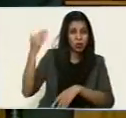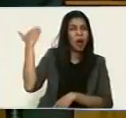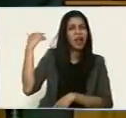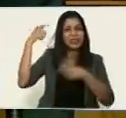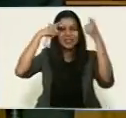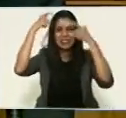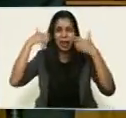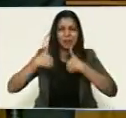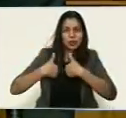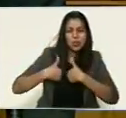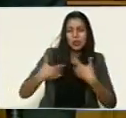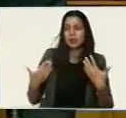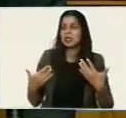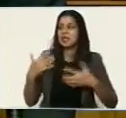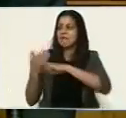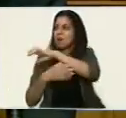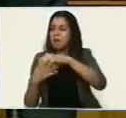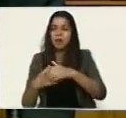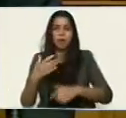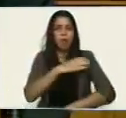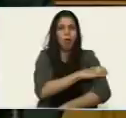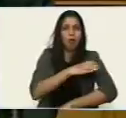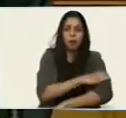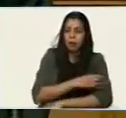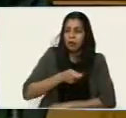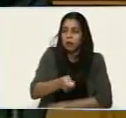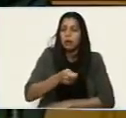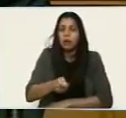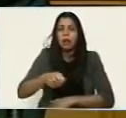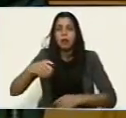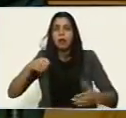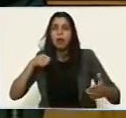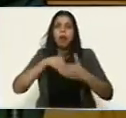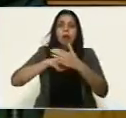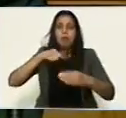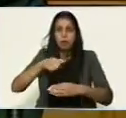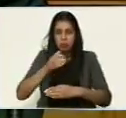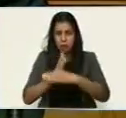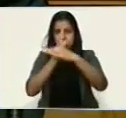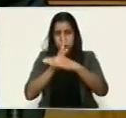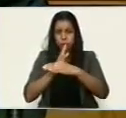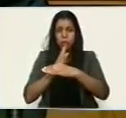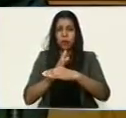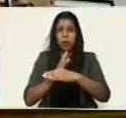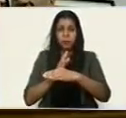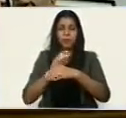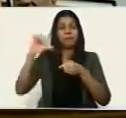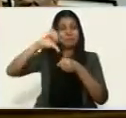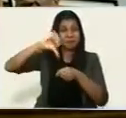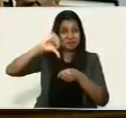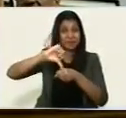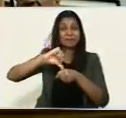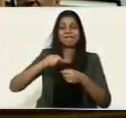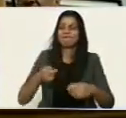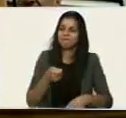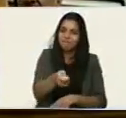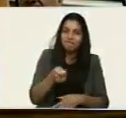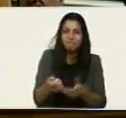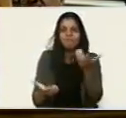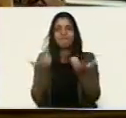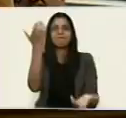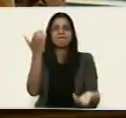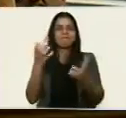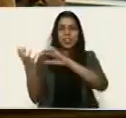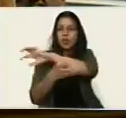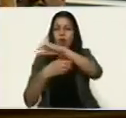2002 y la guarimba y el golpe de Estado y los intentos de desestabilización y la